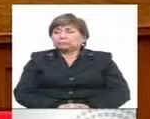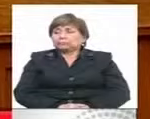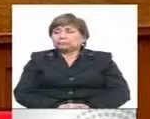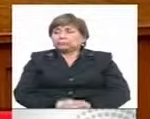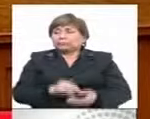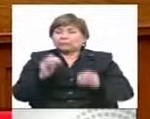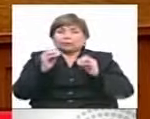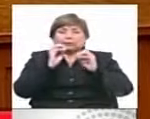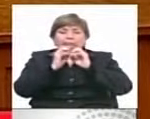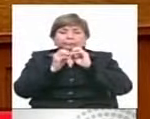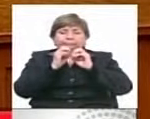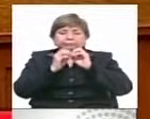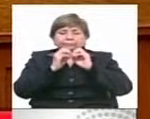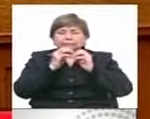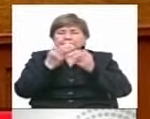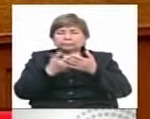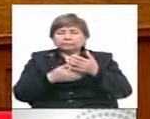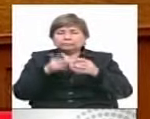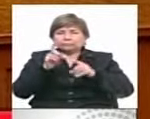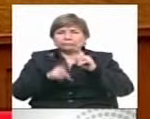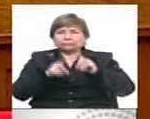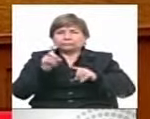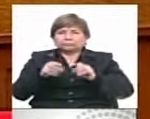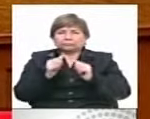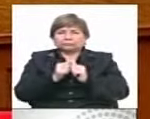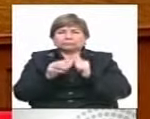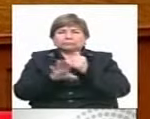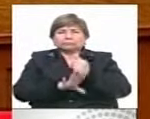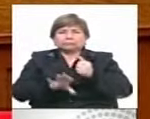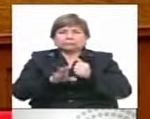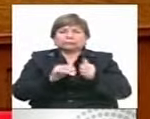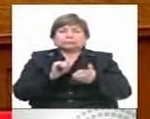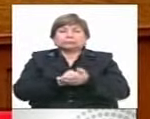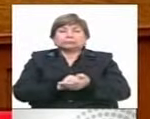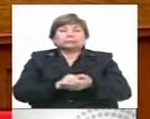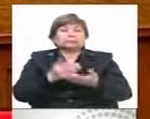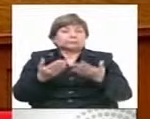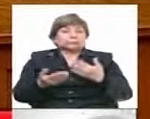debieron subsanar algunas condiciones básicas de calidad.